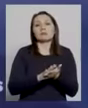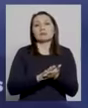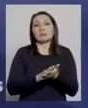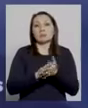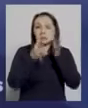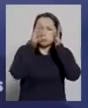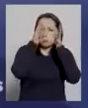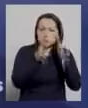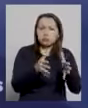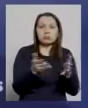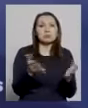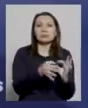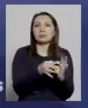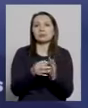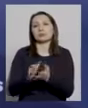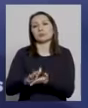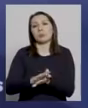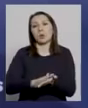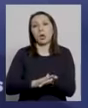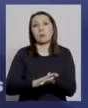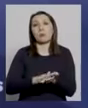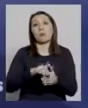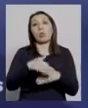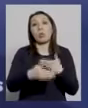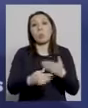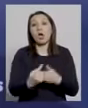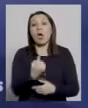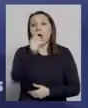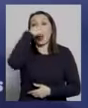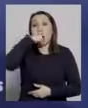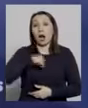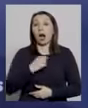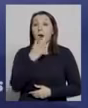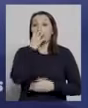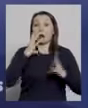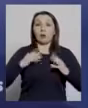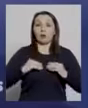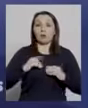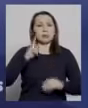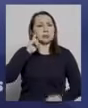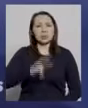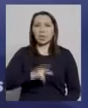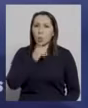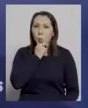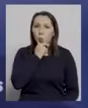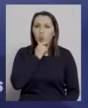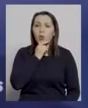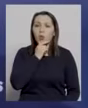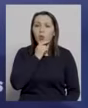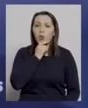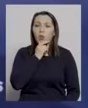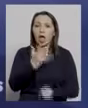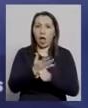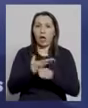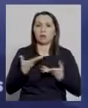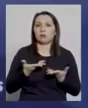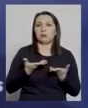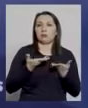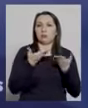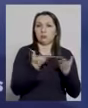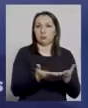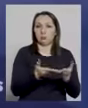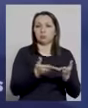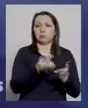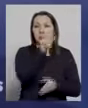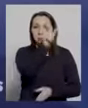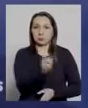que implique, por ejemplo, métodos invasivos, no tengan lugar a dudas de que se va a